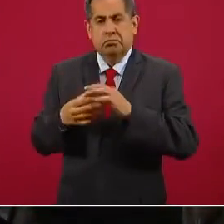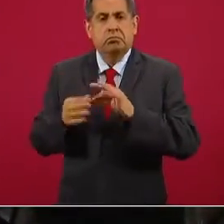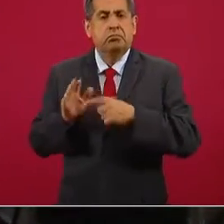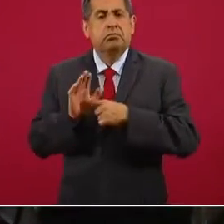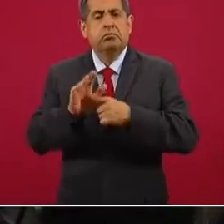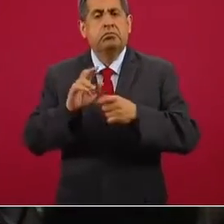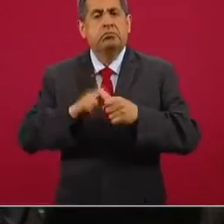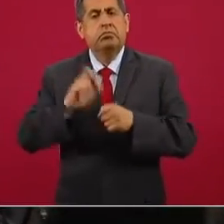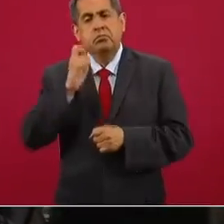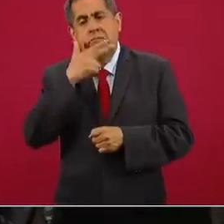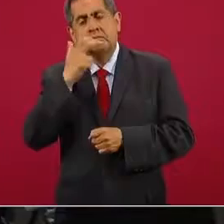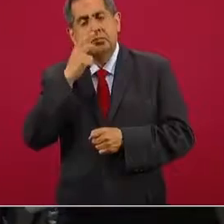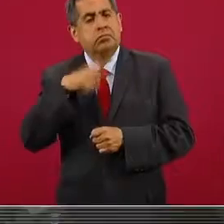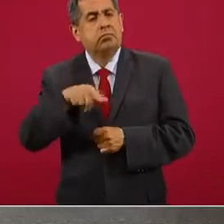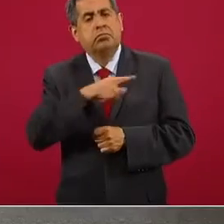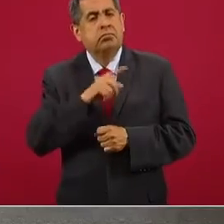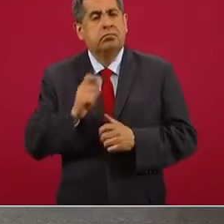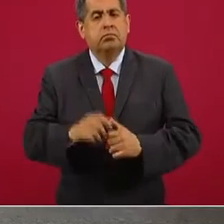en Chihuahua,